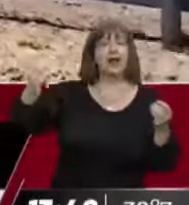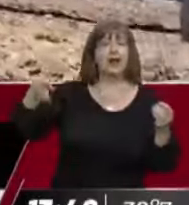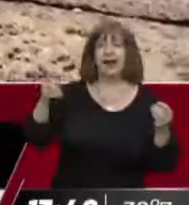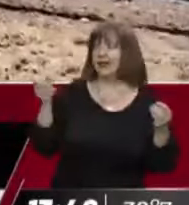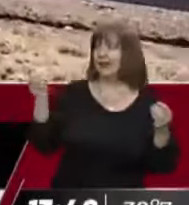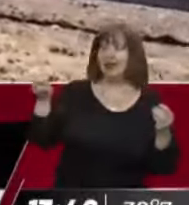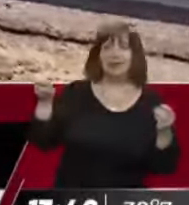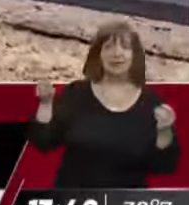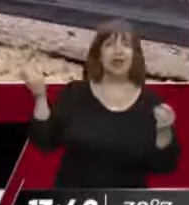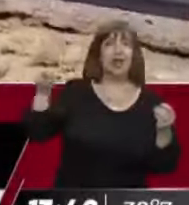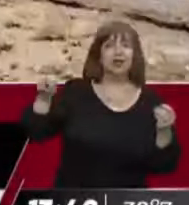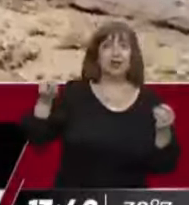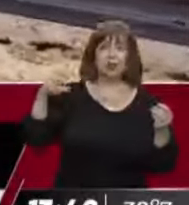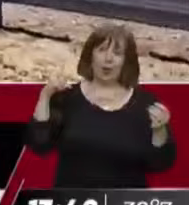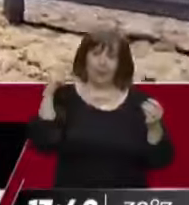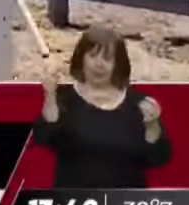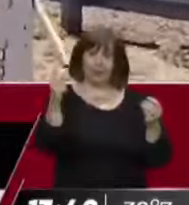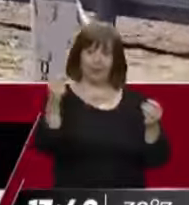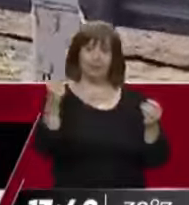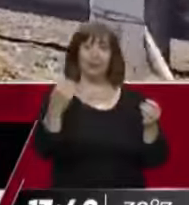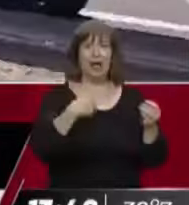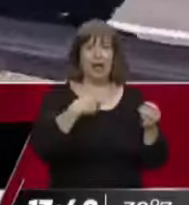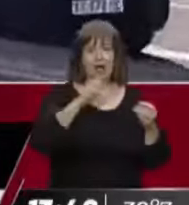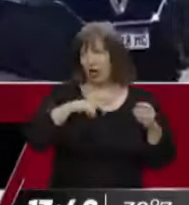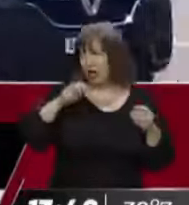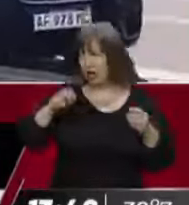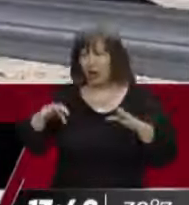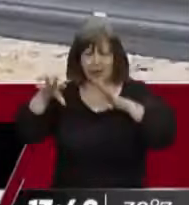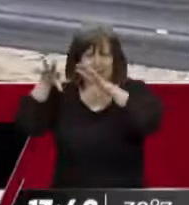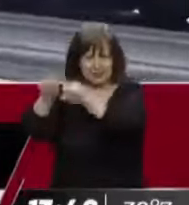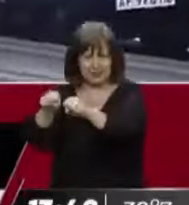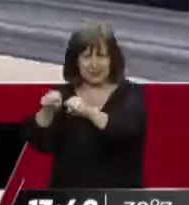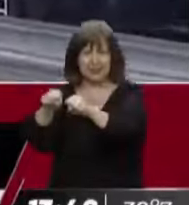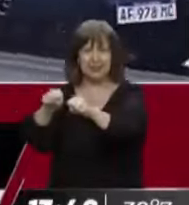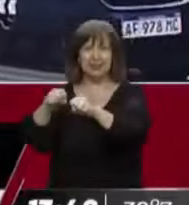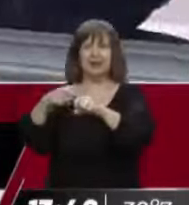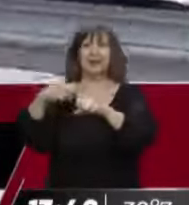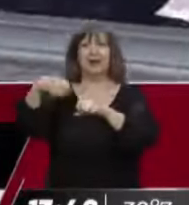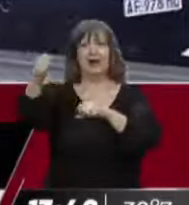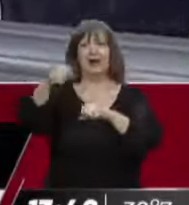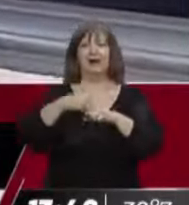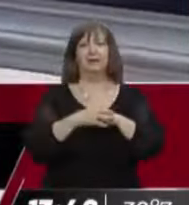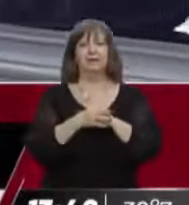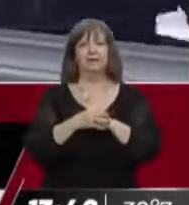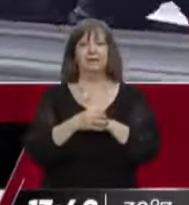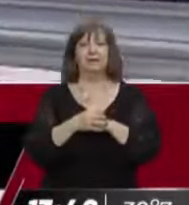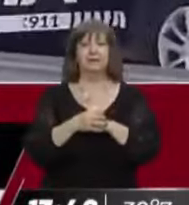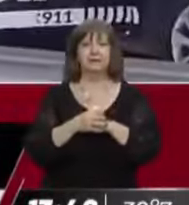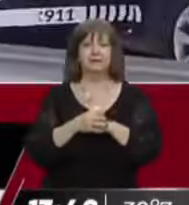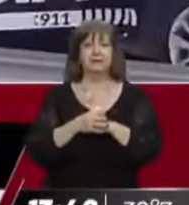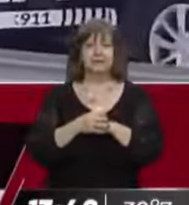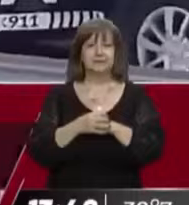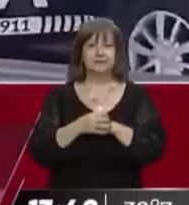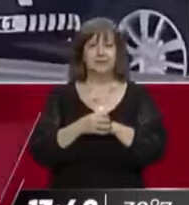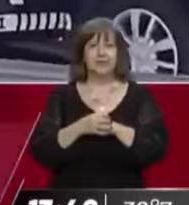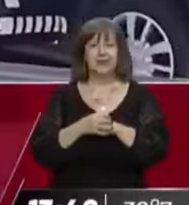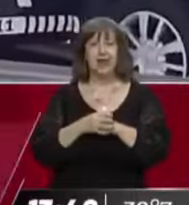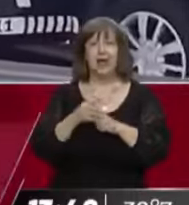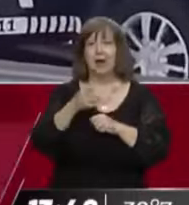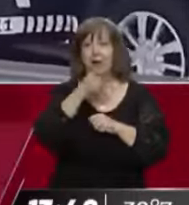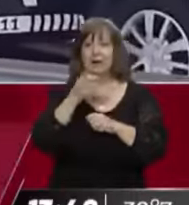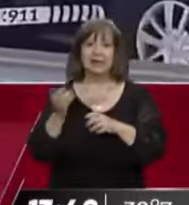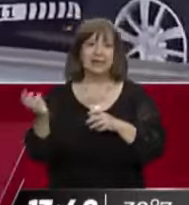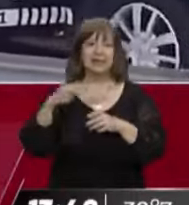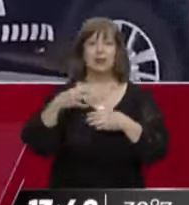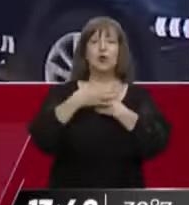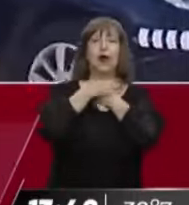a la fuerza y acá aprovechó, parece que vio el lugar ese y aprovechó y lo agarró del cuello y ahí el otro parece que ha volanteado